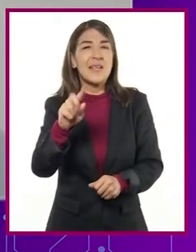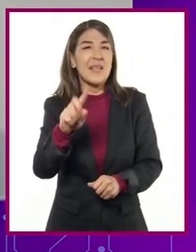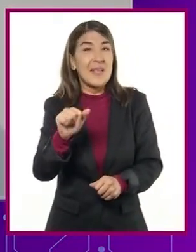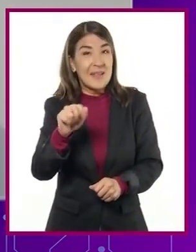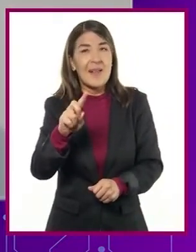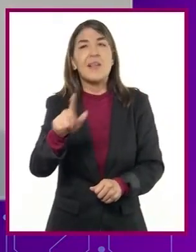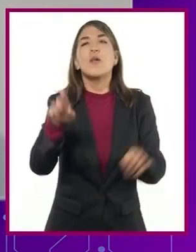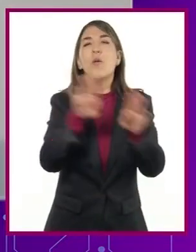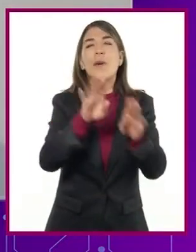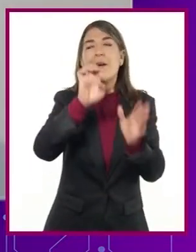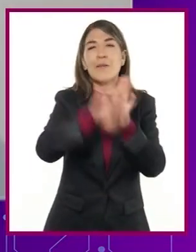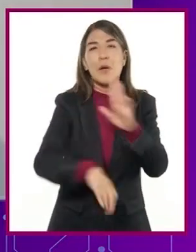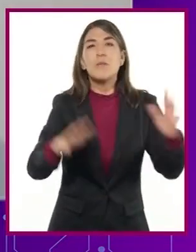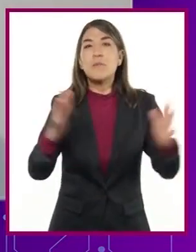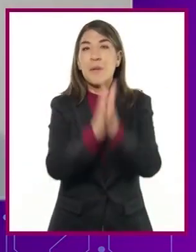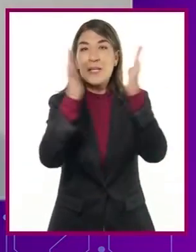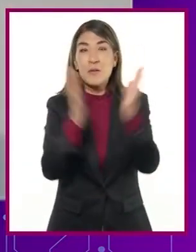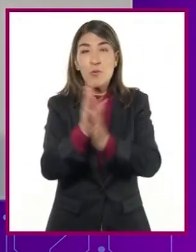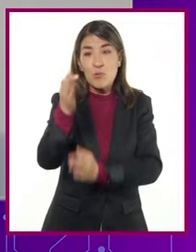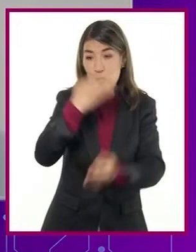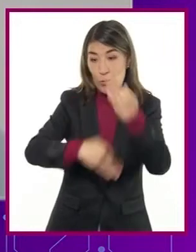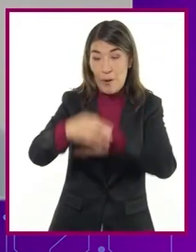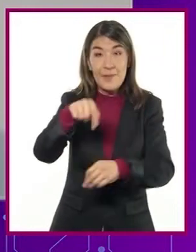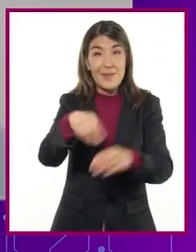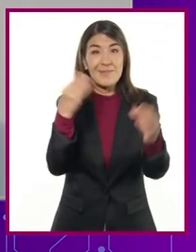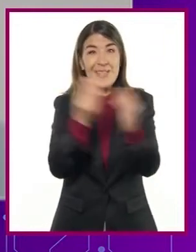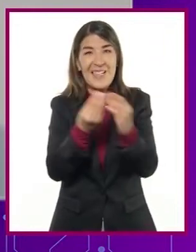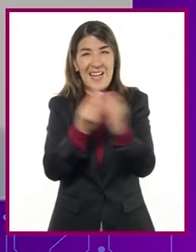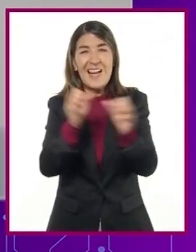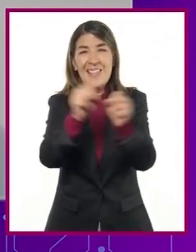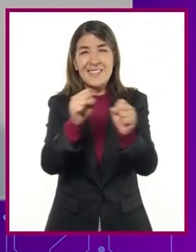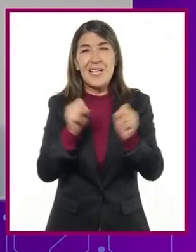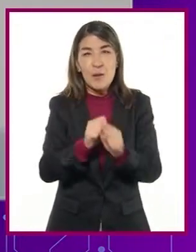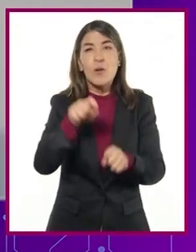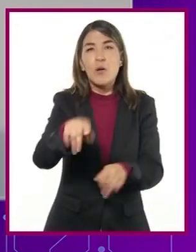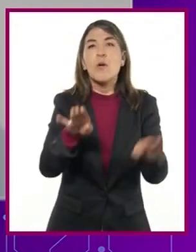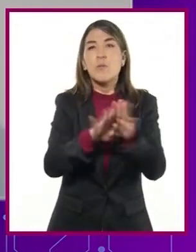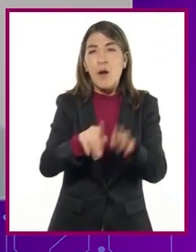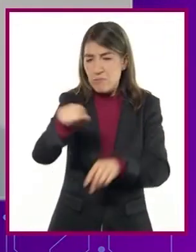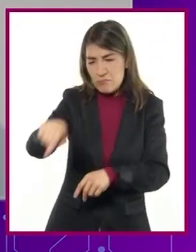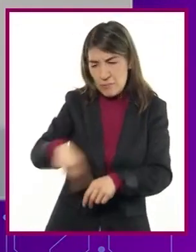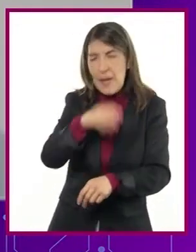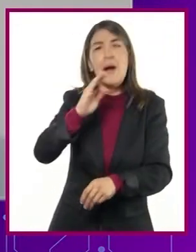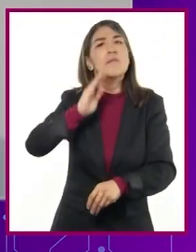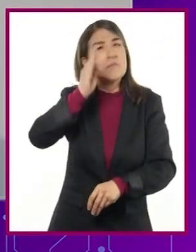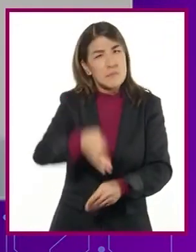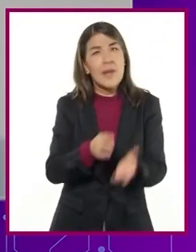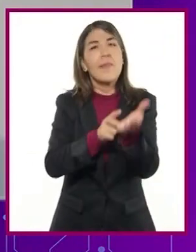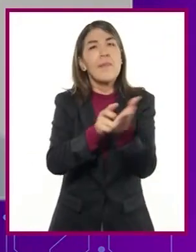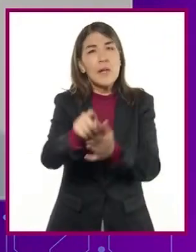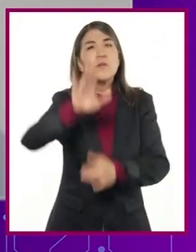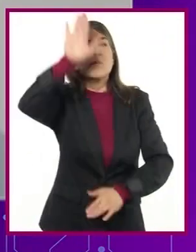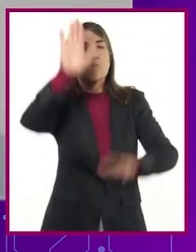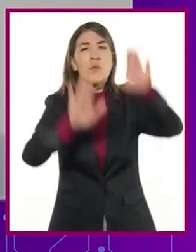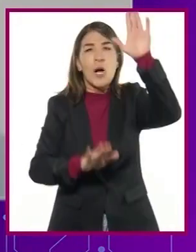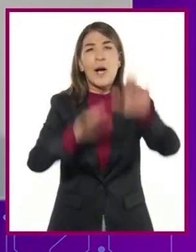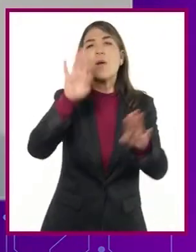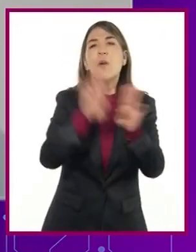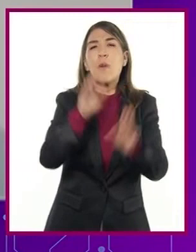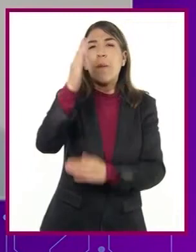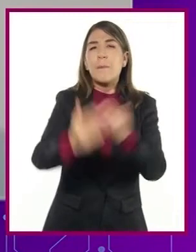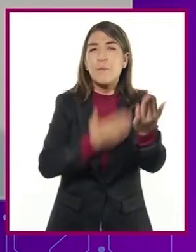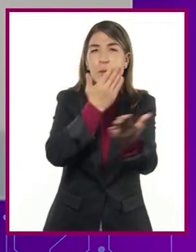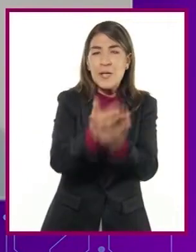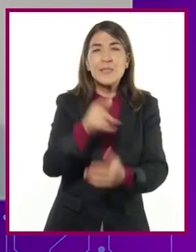clase, ya que todos tienen la oportunidad de expresar sus saberes, dudas o propuestas, pues tanto el